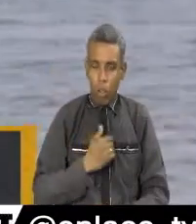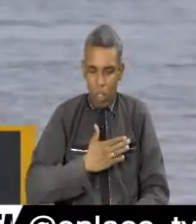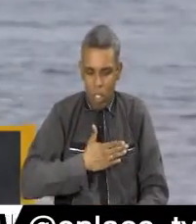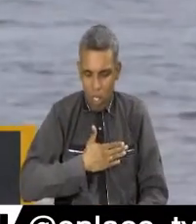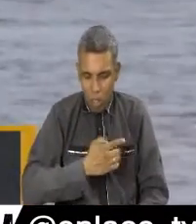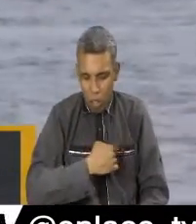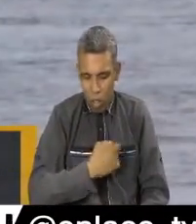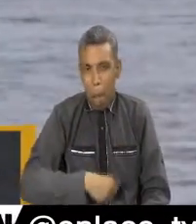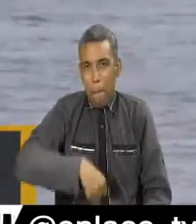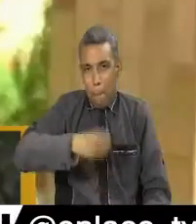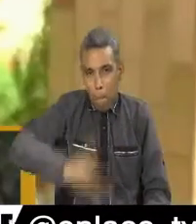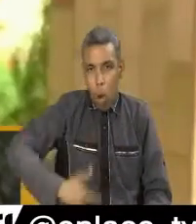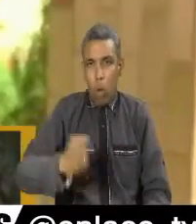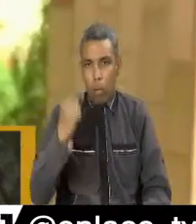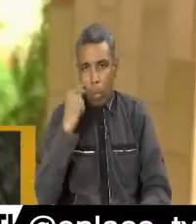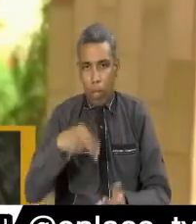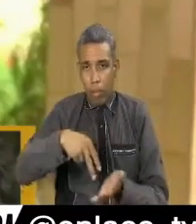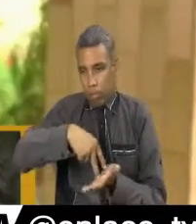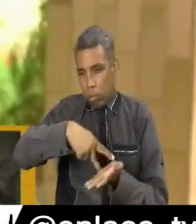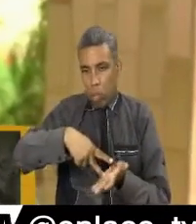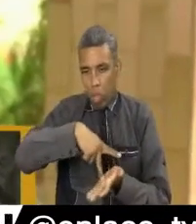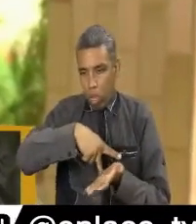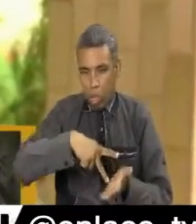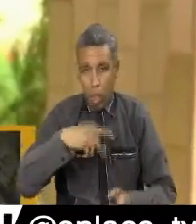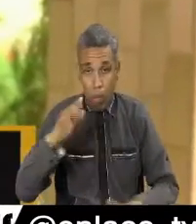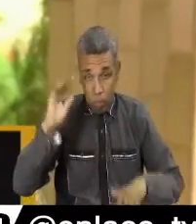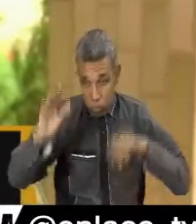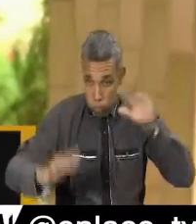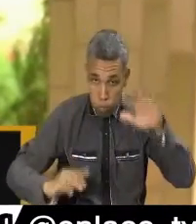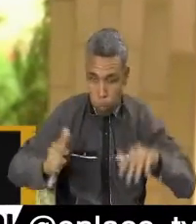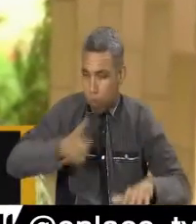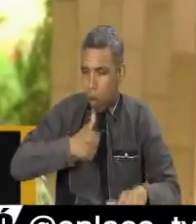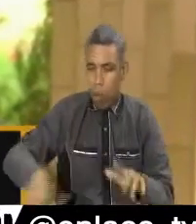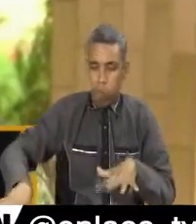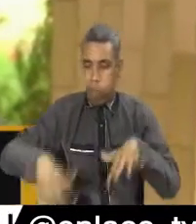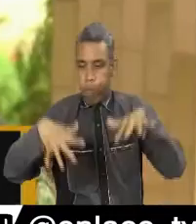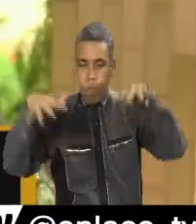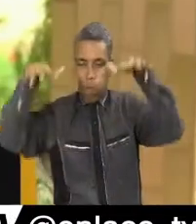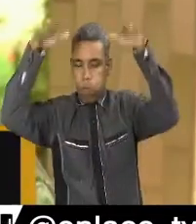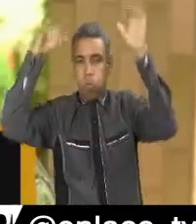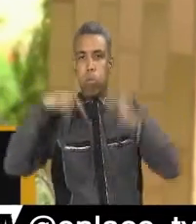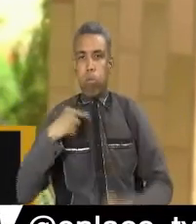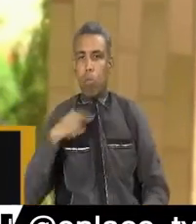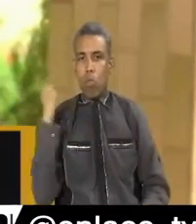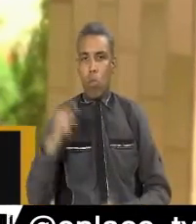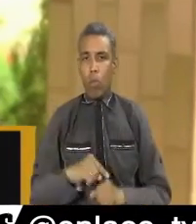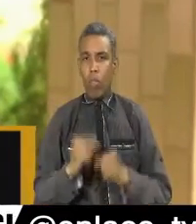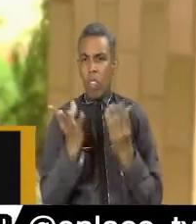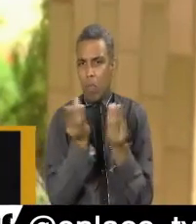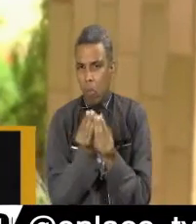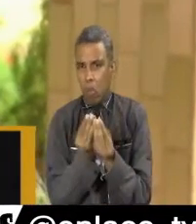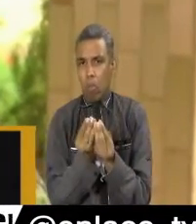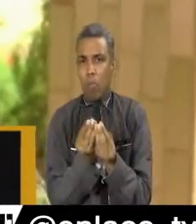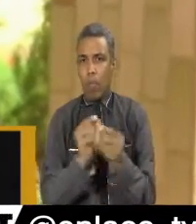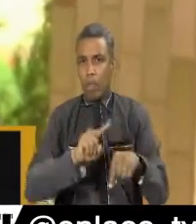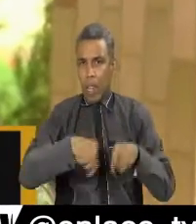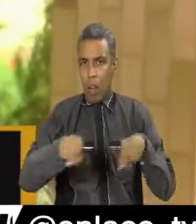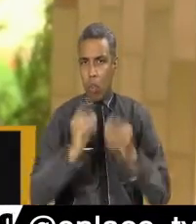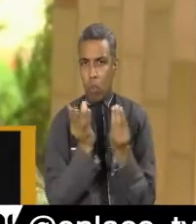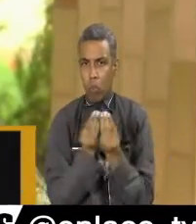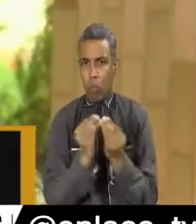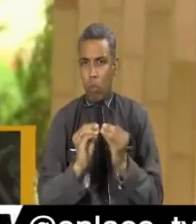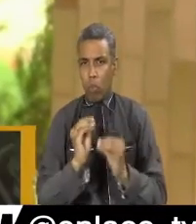pecho que lo desestabilizó. Esta persona, de acuerdo a lo que nos manifiesta, es cerca del muelle, que se encontraban pescando,